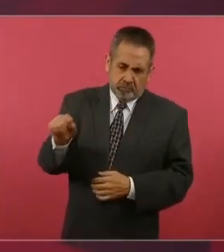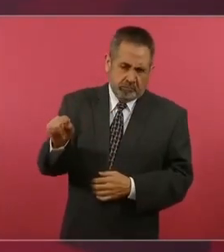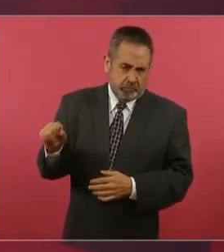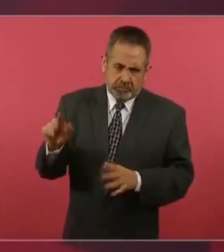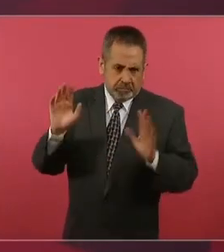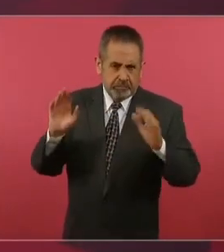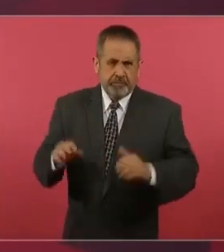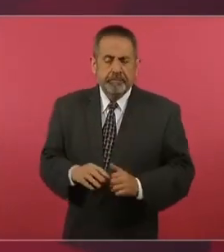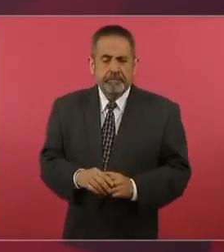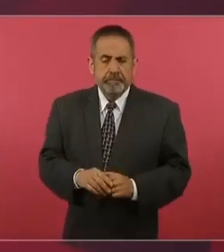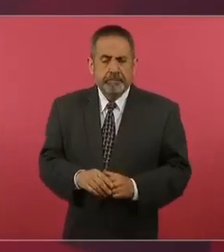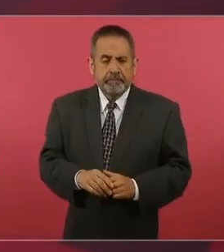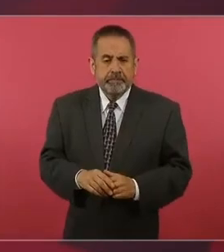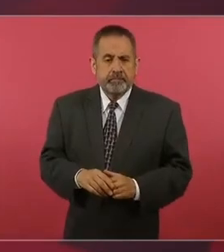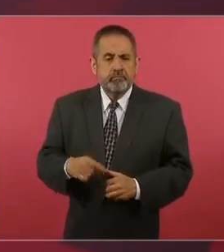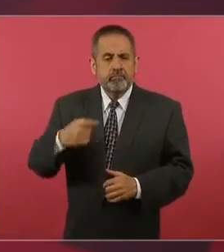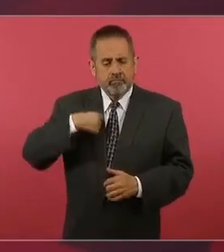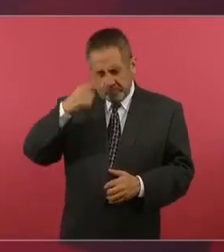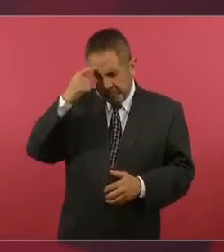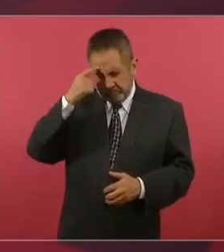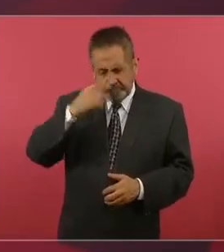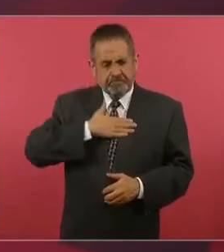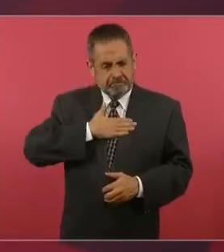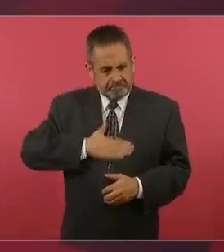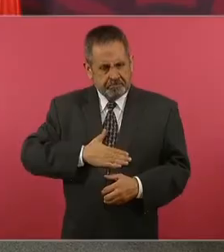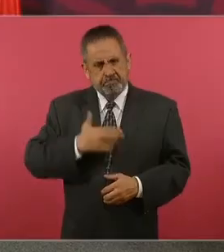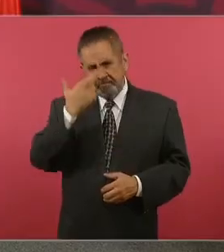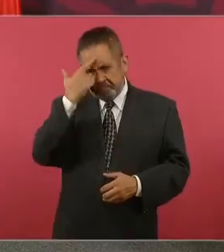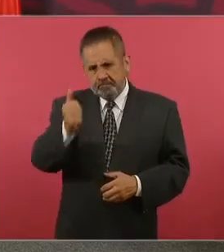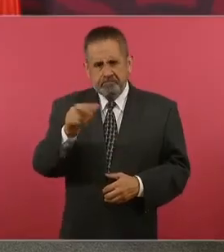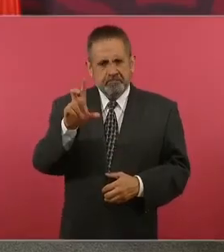y que considero justa la cantidad